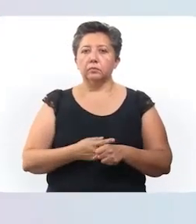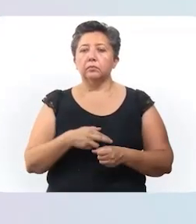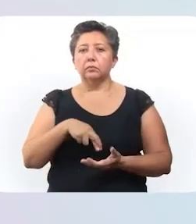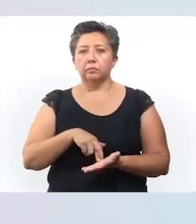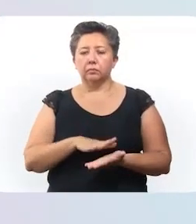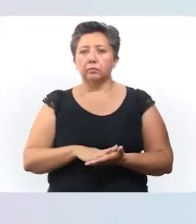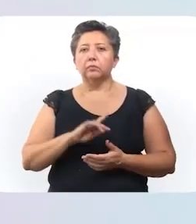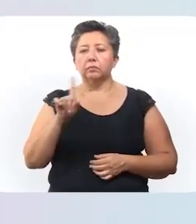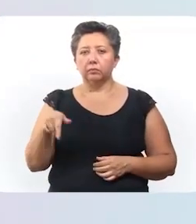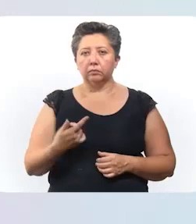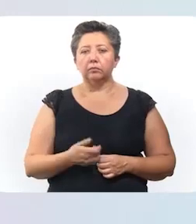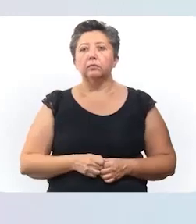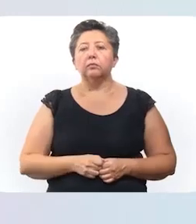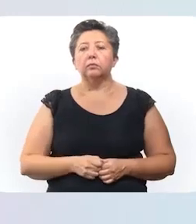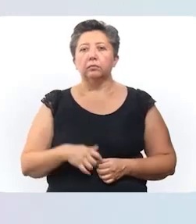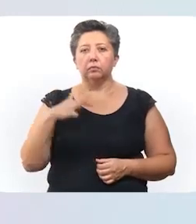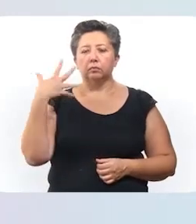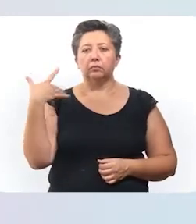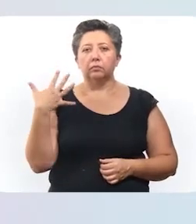de contagios registrados, que es